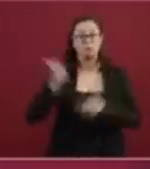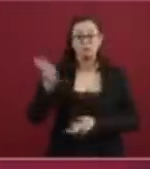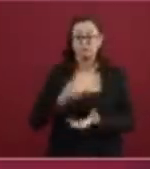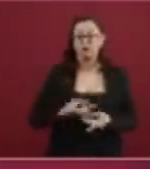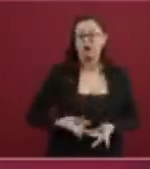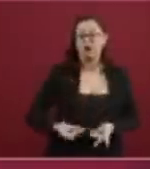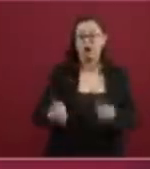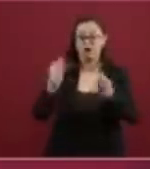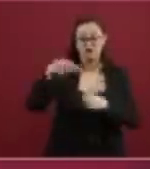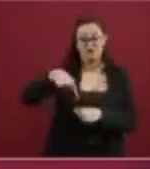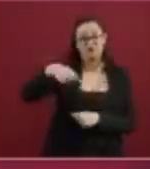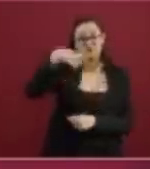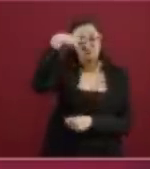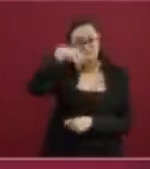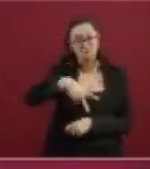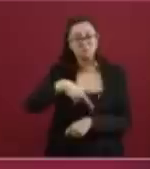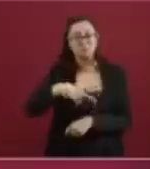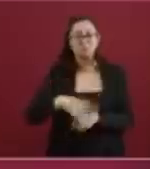en meses